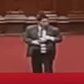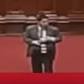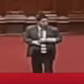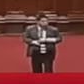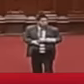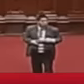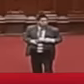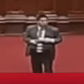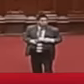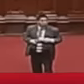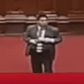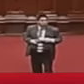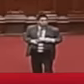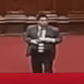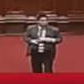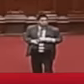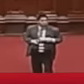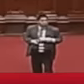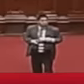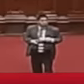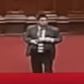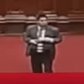Bermejo Rojas.